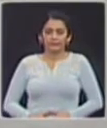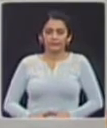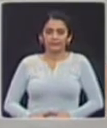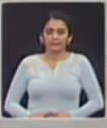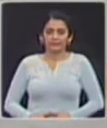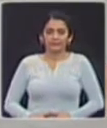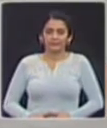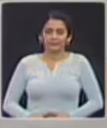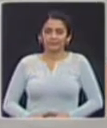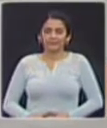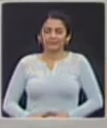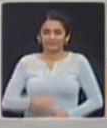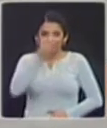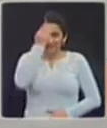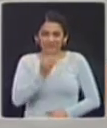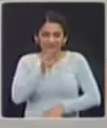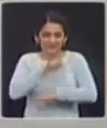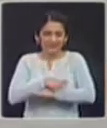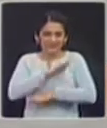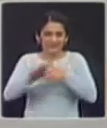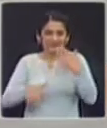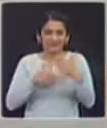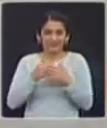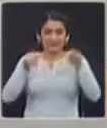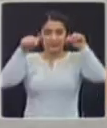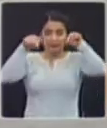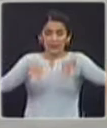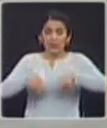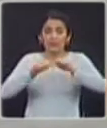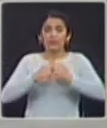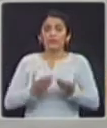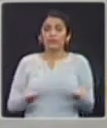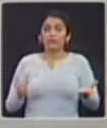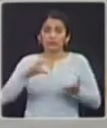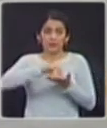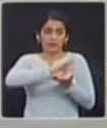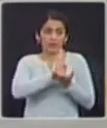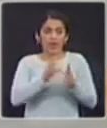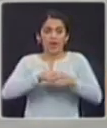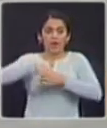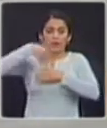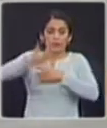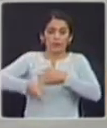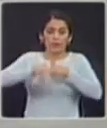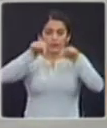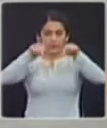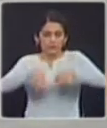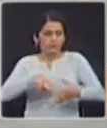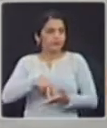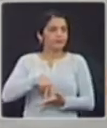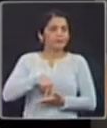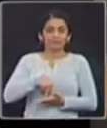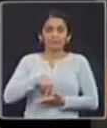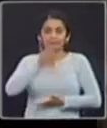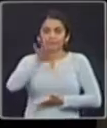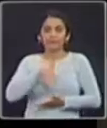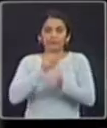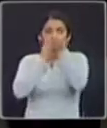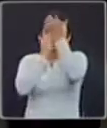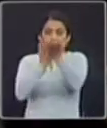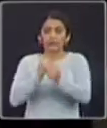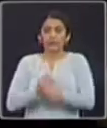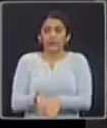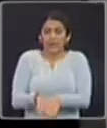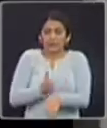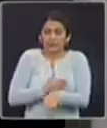Televidentes, compañeros en estudio, muy buenas tardes. Estamos acá en los exteriores de la Asamblea Nacional para contarles que hace unos